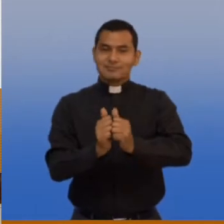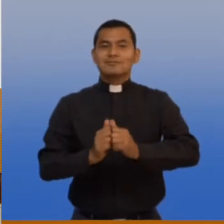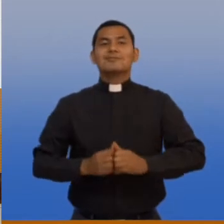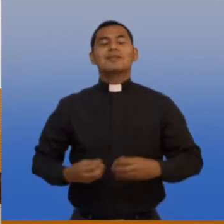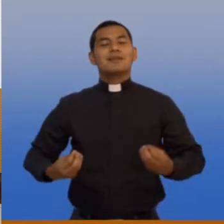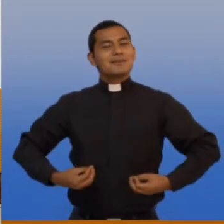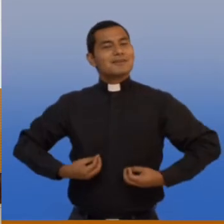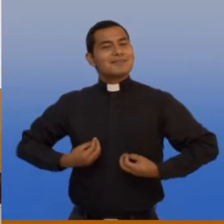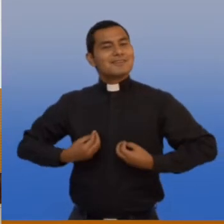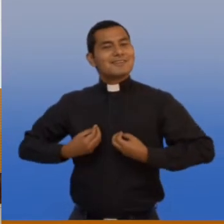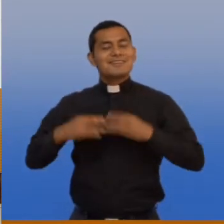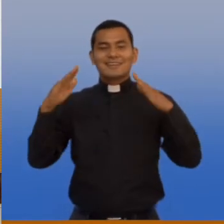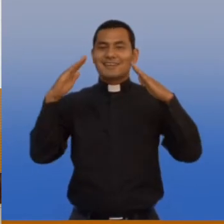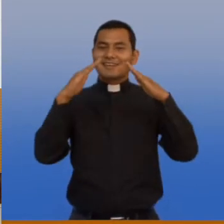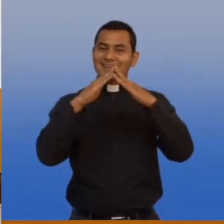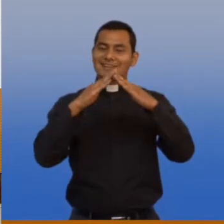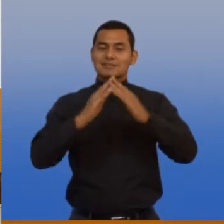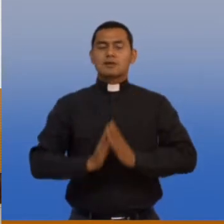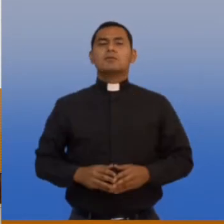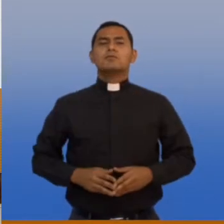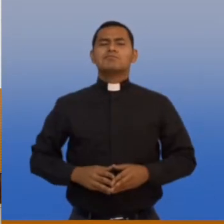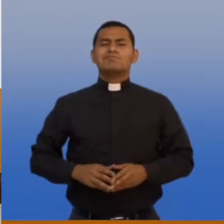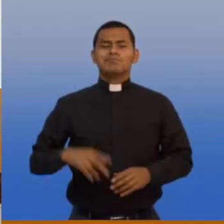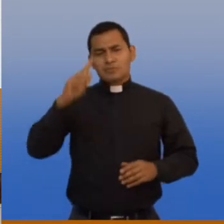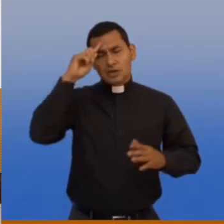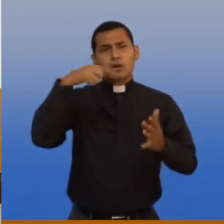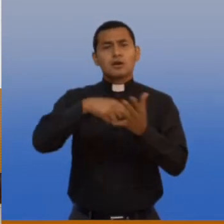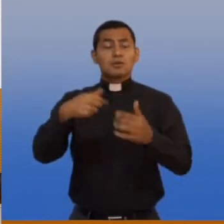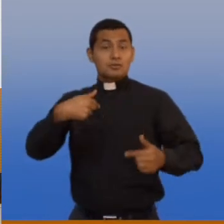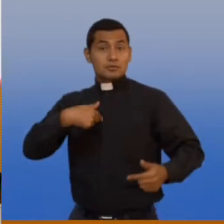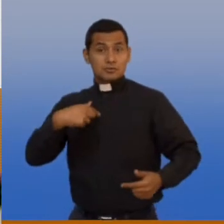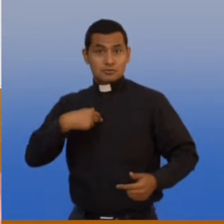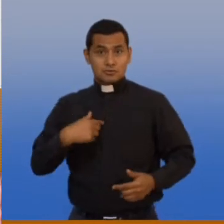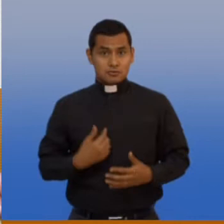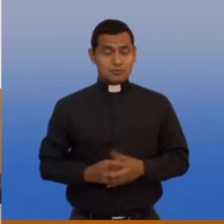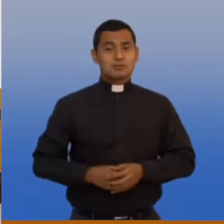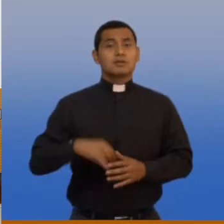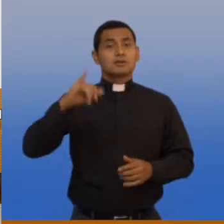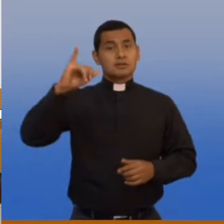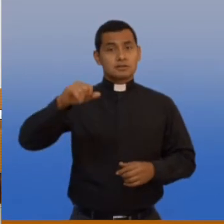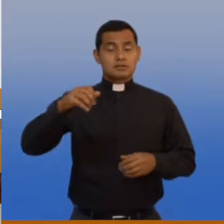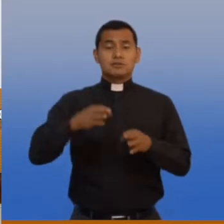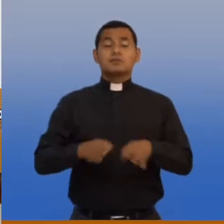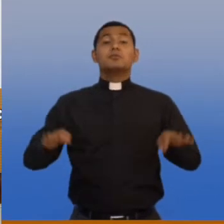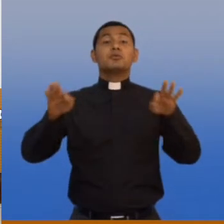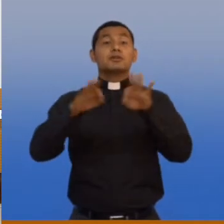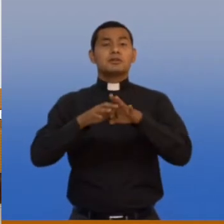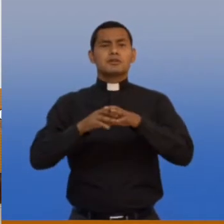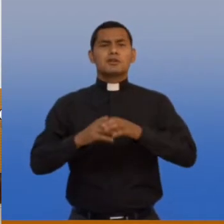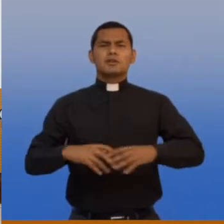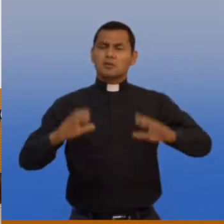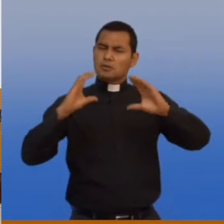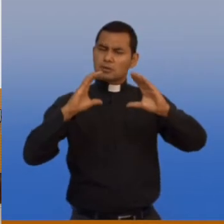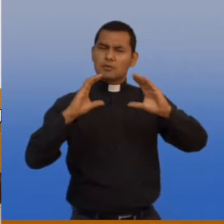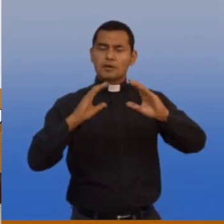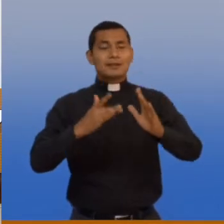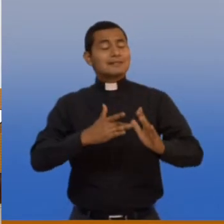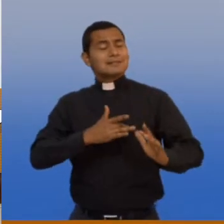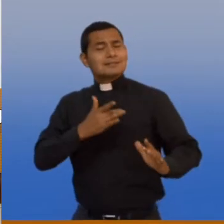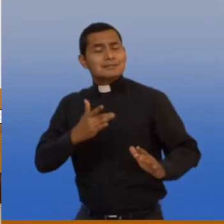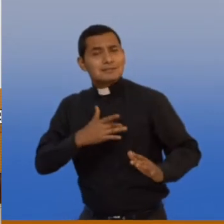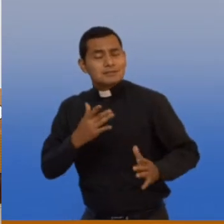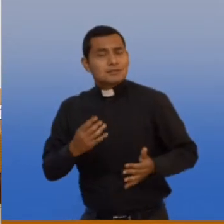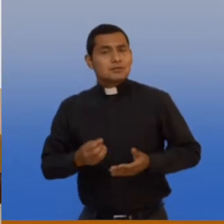clave está en saber combinar estos dos valores, el valor del descanso, el valor de las vacaciones, con el